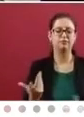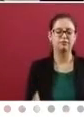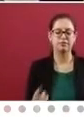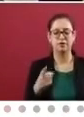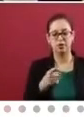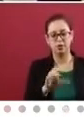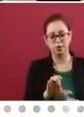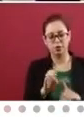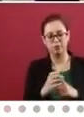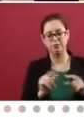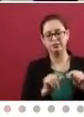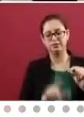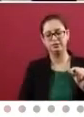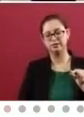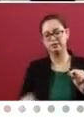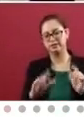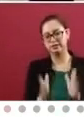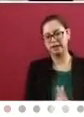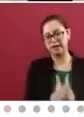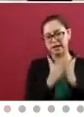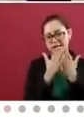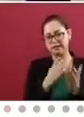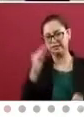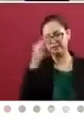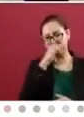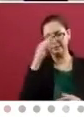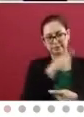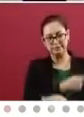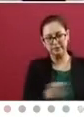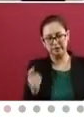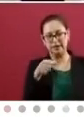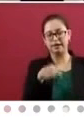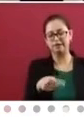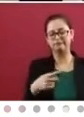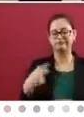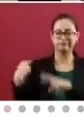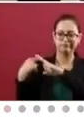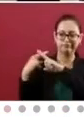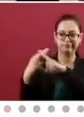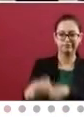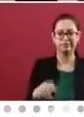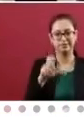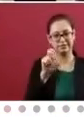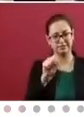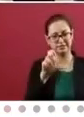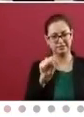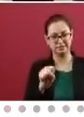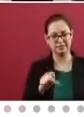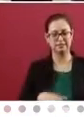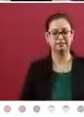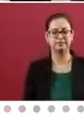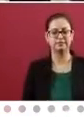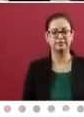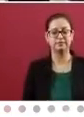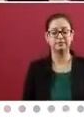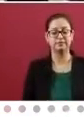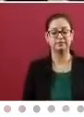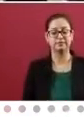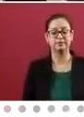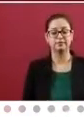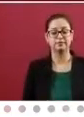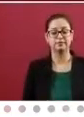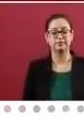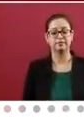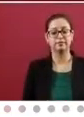que Miguel Rincón Arredondo participaba en una licitación para proveer papel a la CONALITEC, la